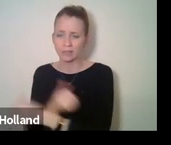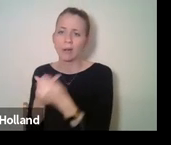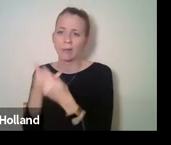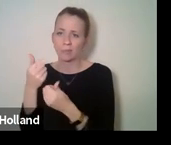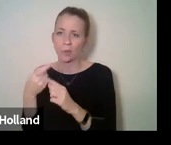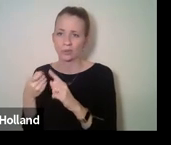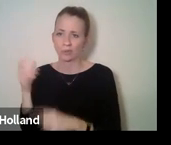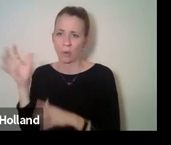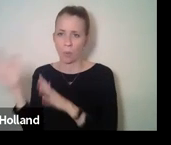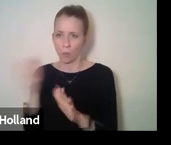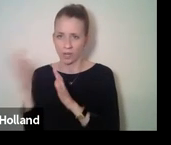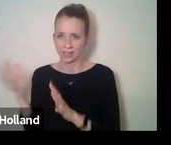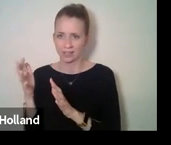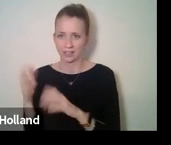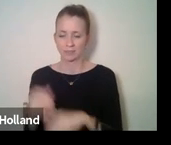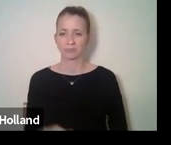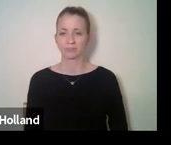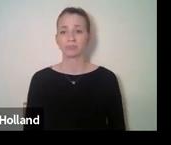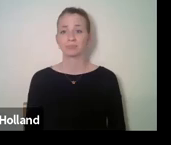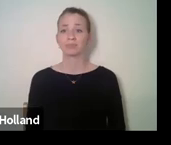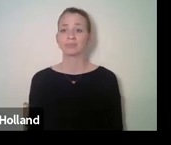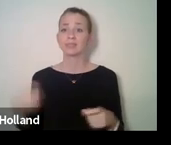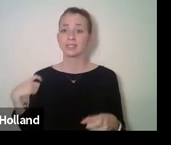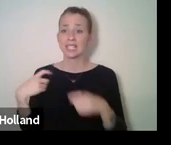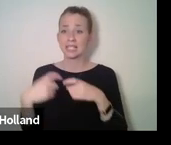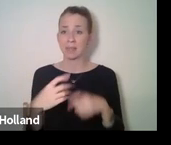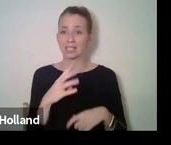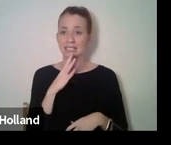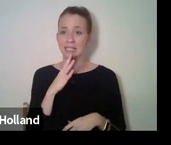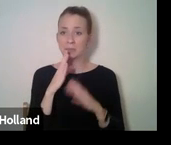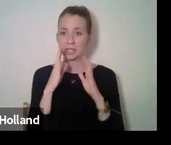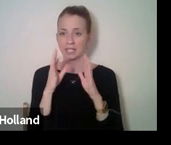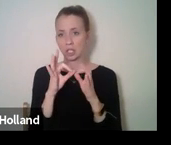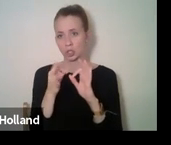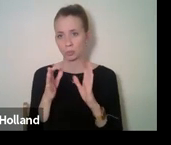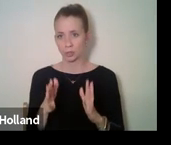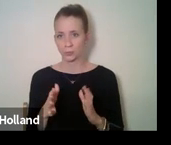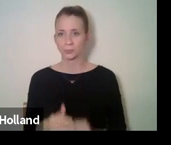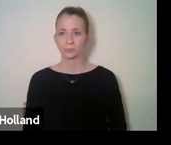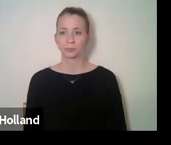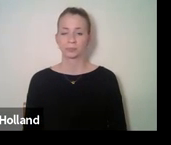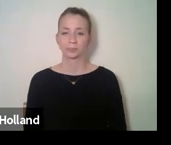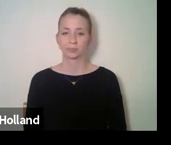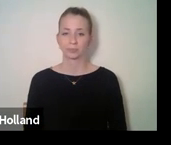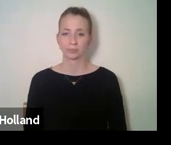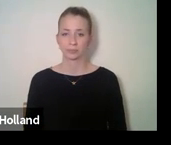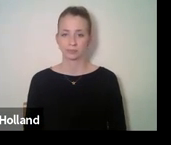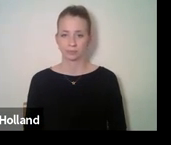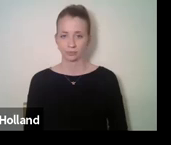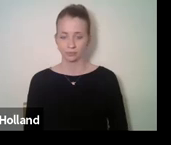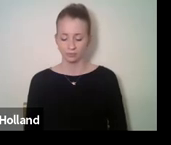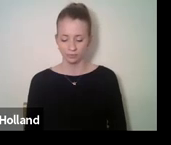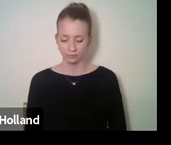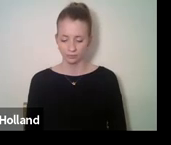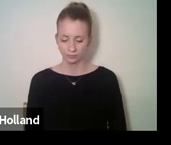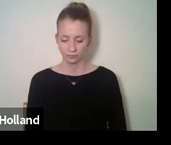En español. Antes de entrar en los detalles específicos del CCA, me gustaría brindarles información básica sobre dónde se